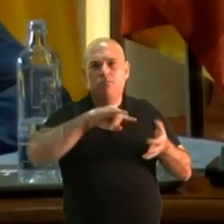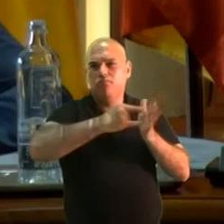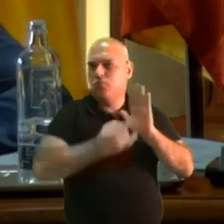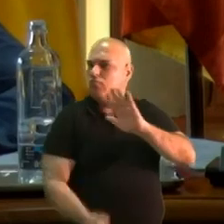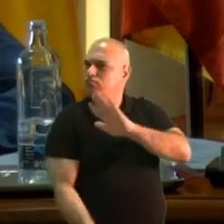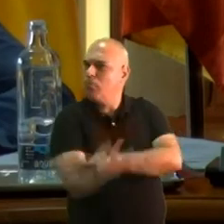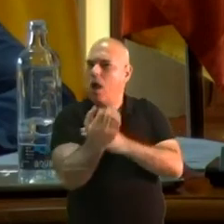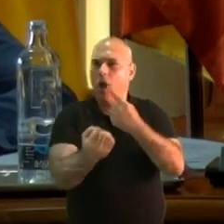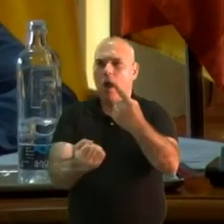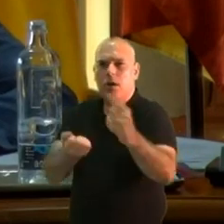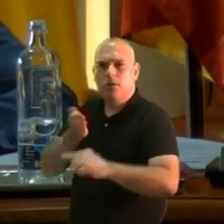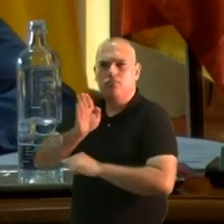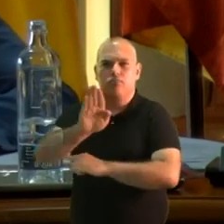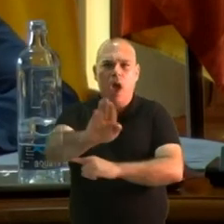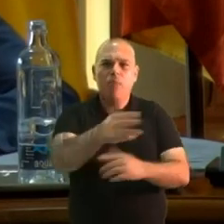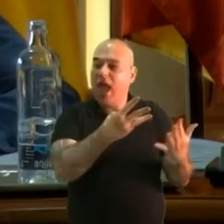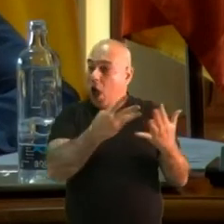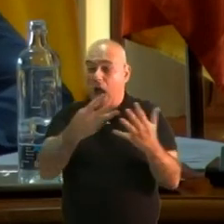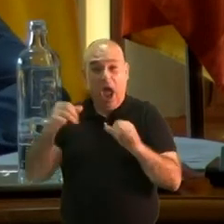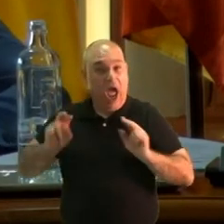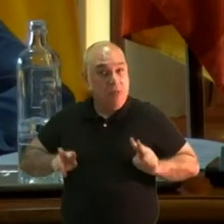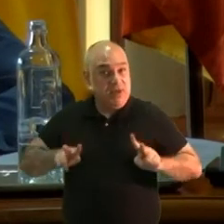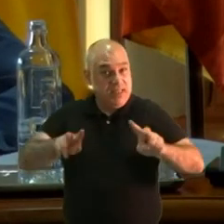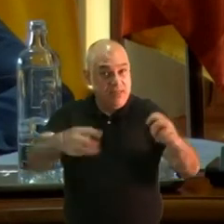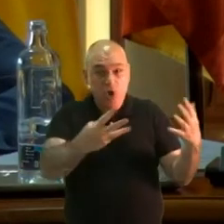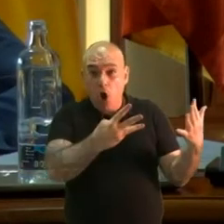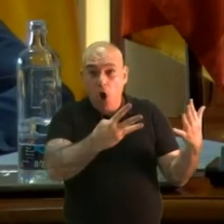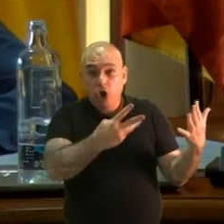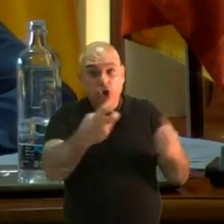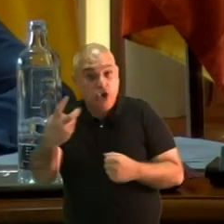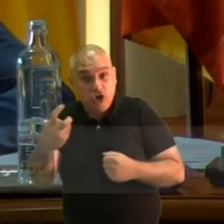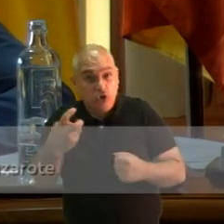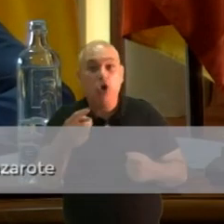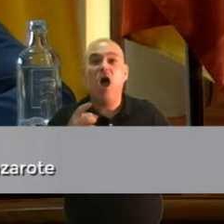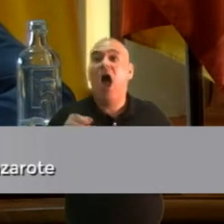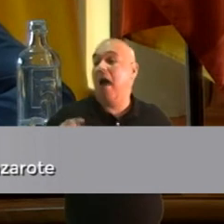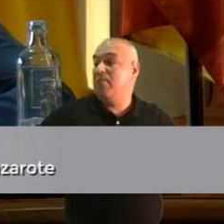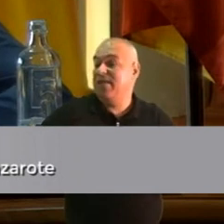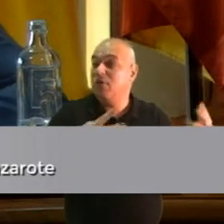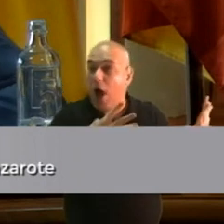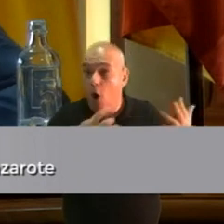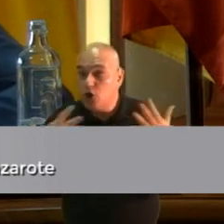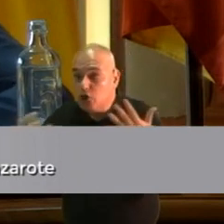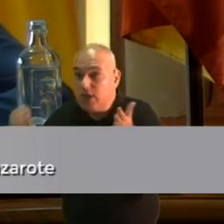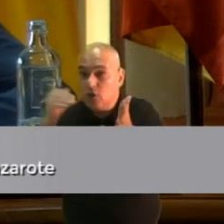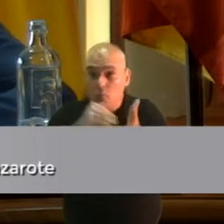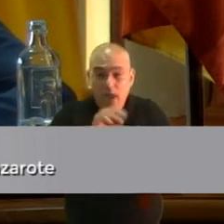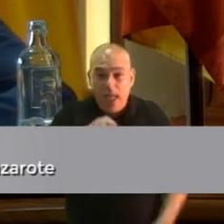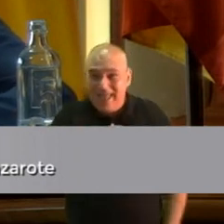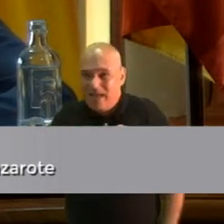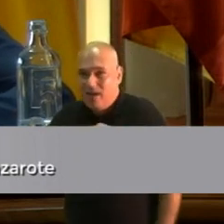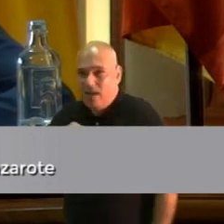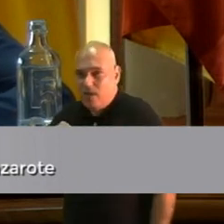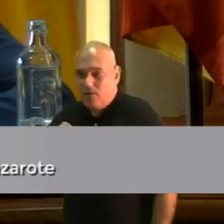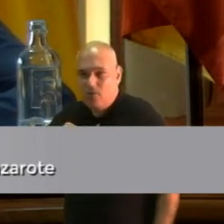nos cuentan, no 200, sino 800.000 los euros con que fuese subvencionado este proyecto, y